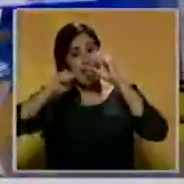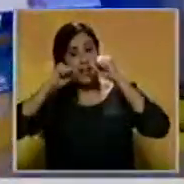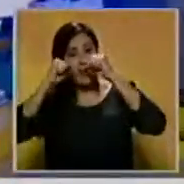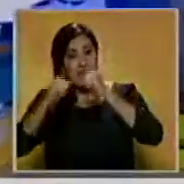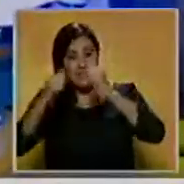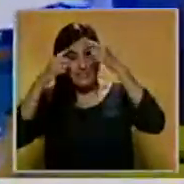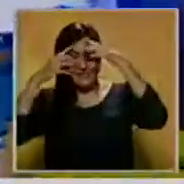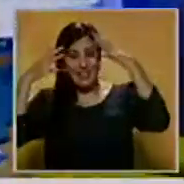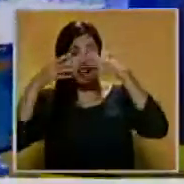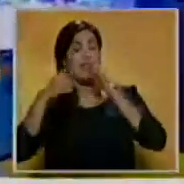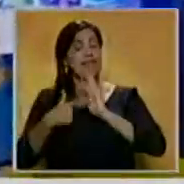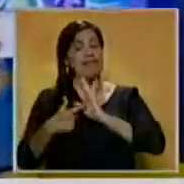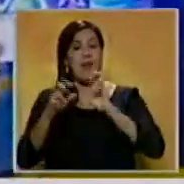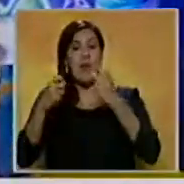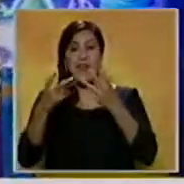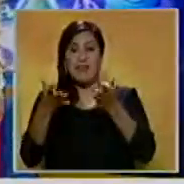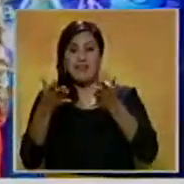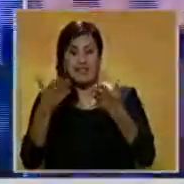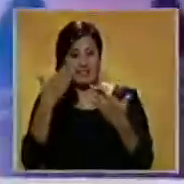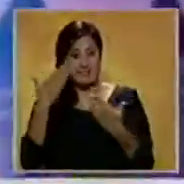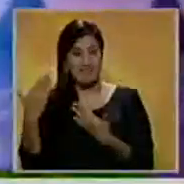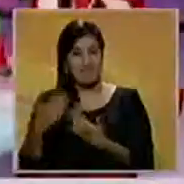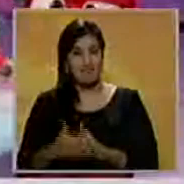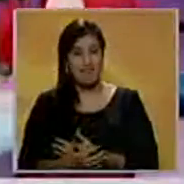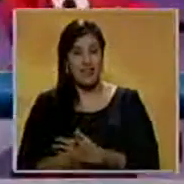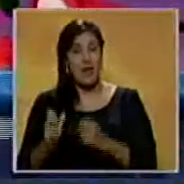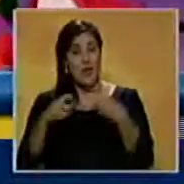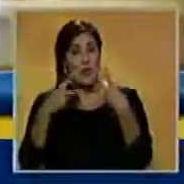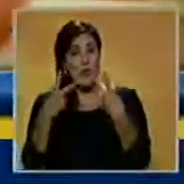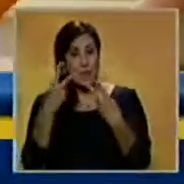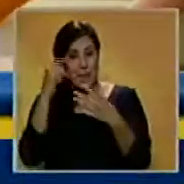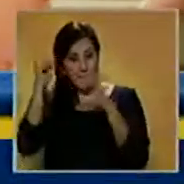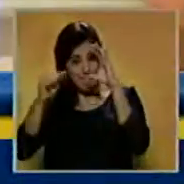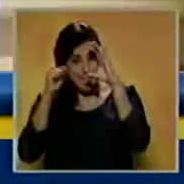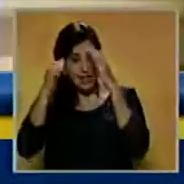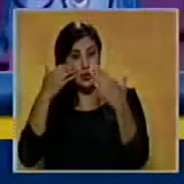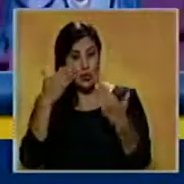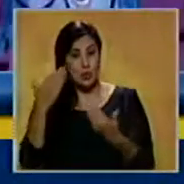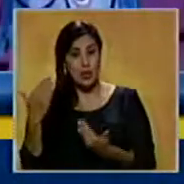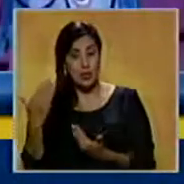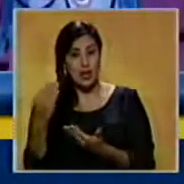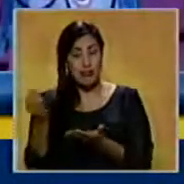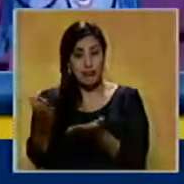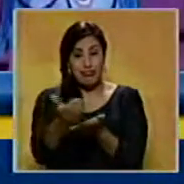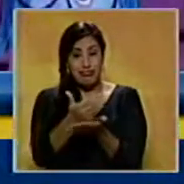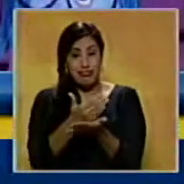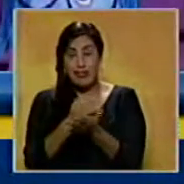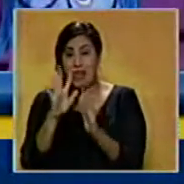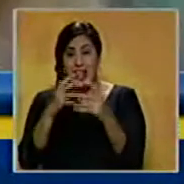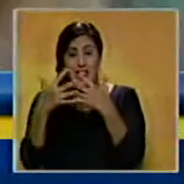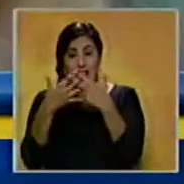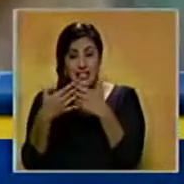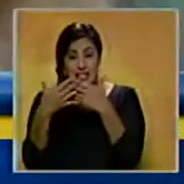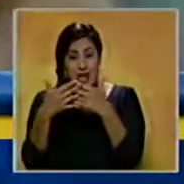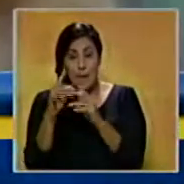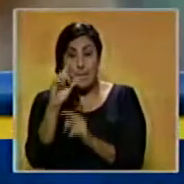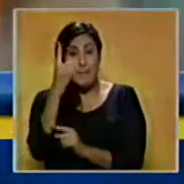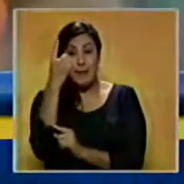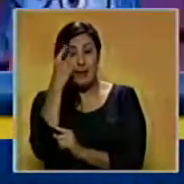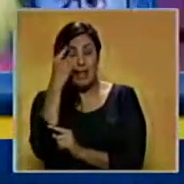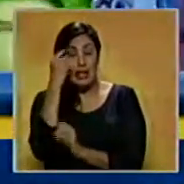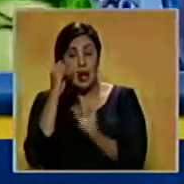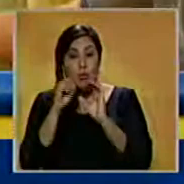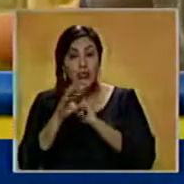se estrenó con muchísimo éxito en la taquilla. El nuevo largometraje de Disney Pixar recaudó solo en Estados Unidos en su primer